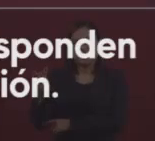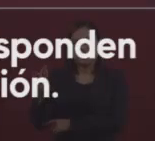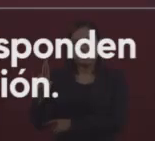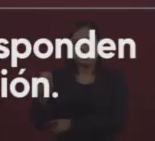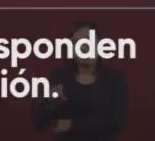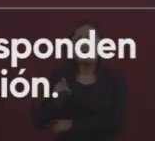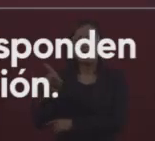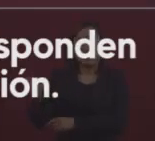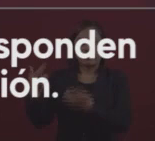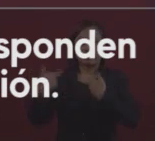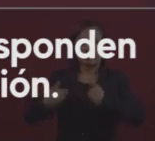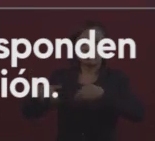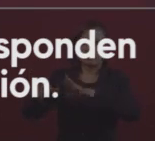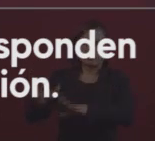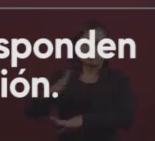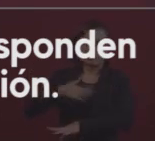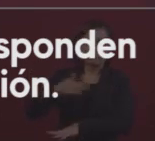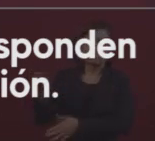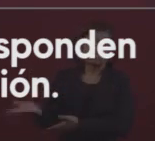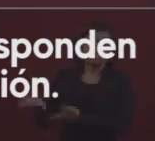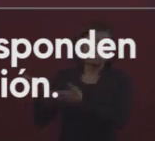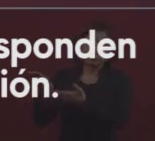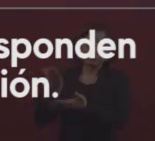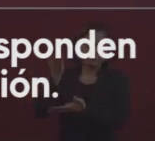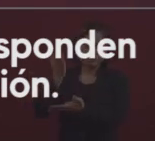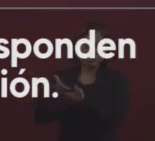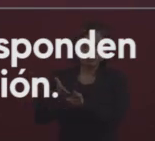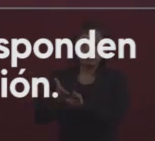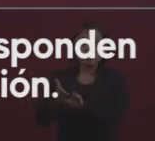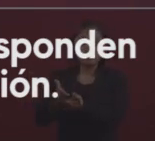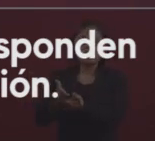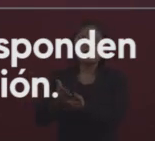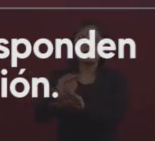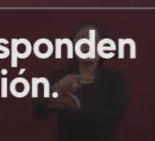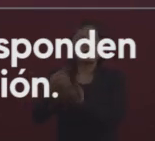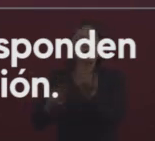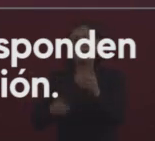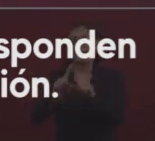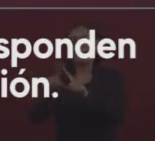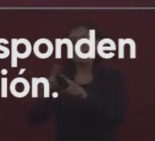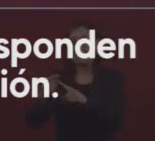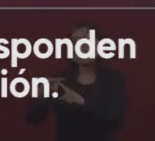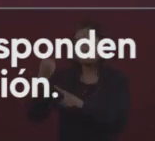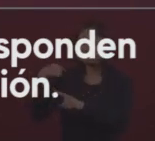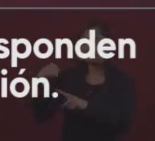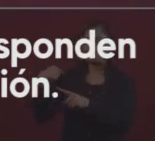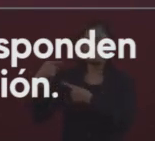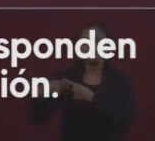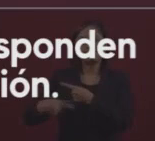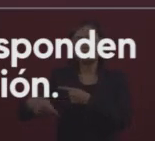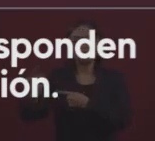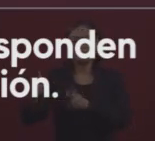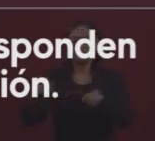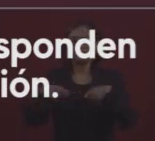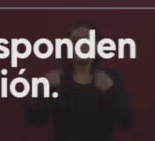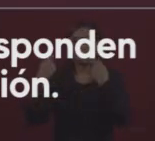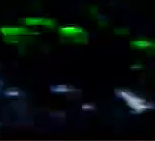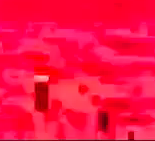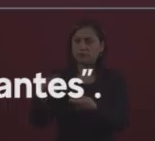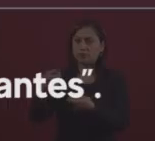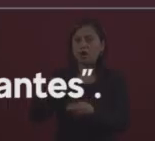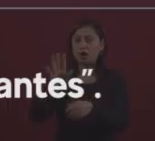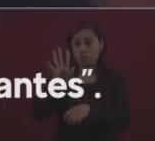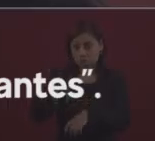está representando en estas ceremonias cívicas